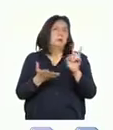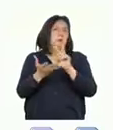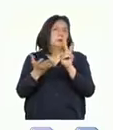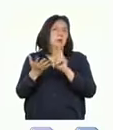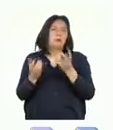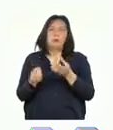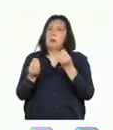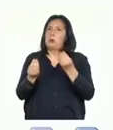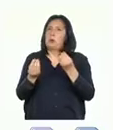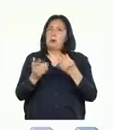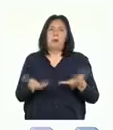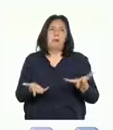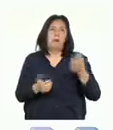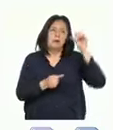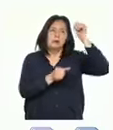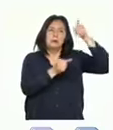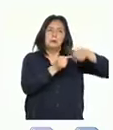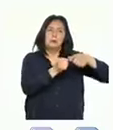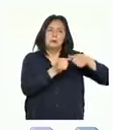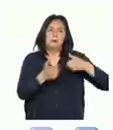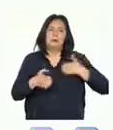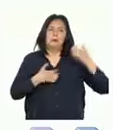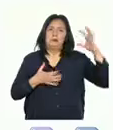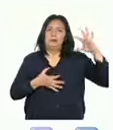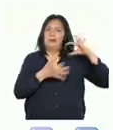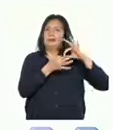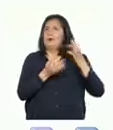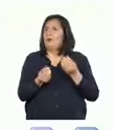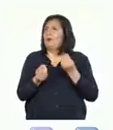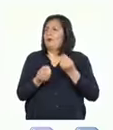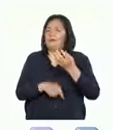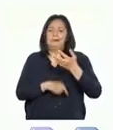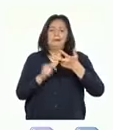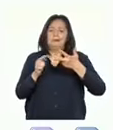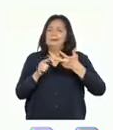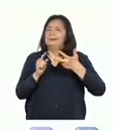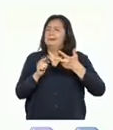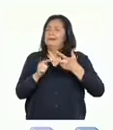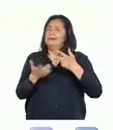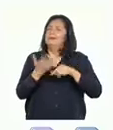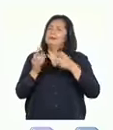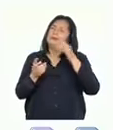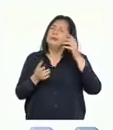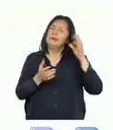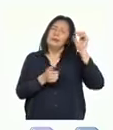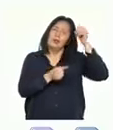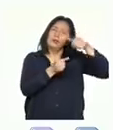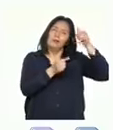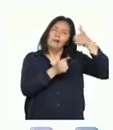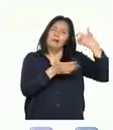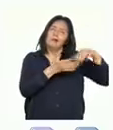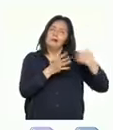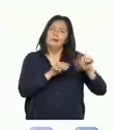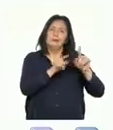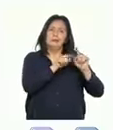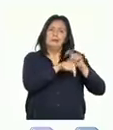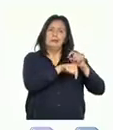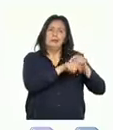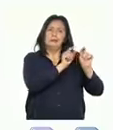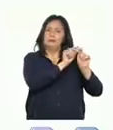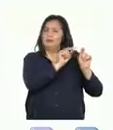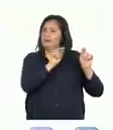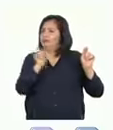acerca de la relación entre los recuerdos y las emociones. Recopilamos y organizamos recuerdos en una línea de